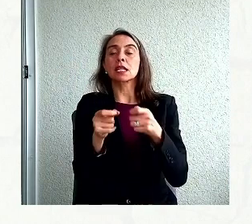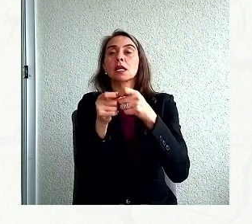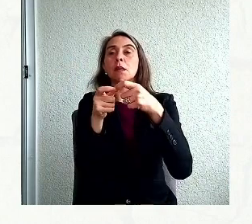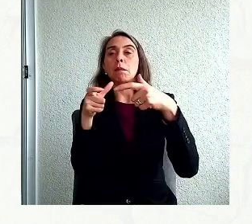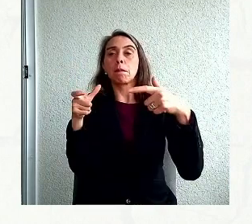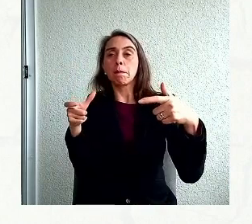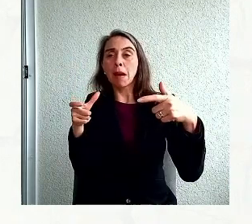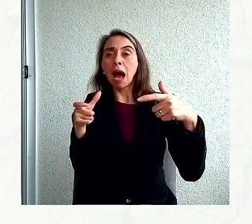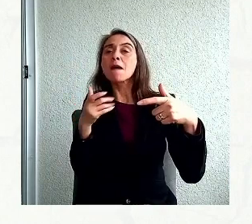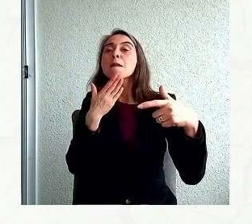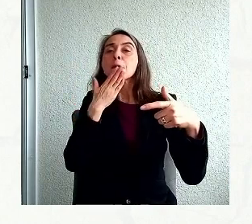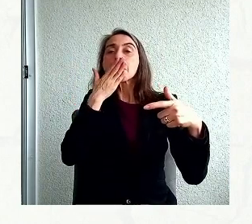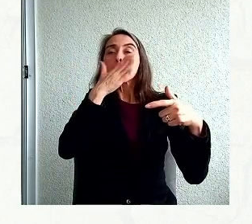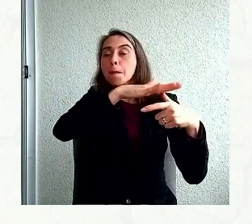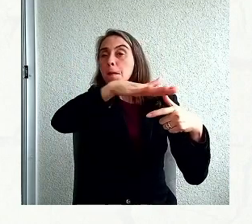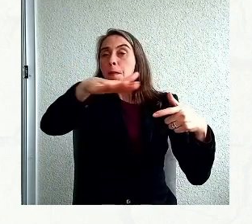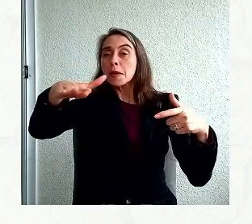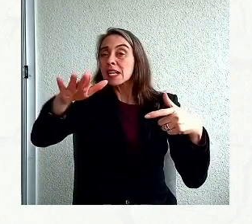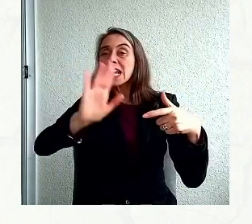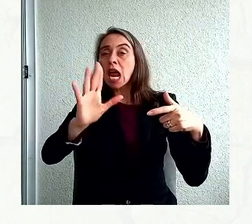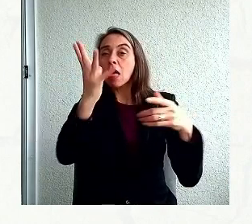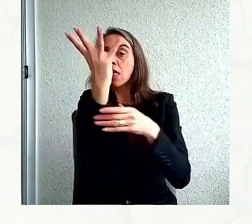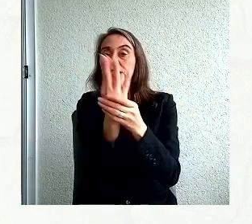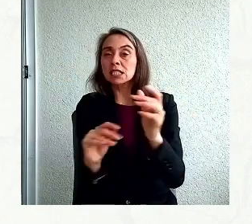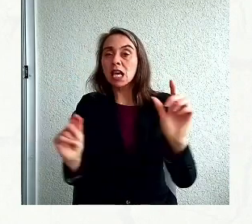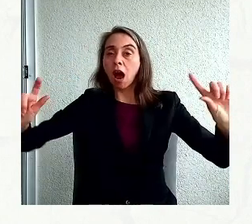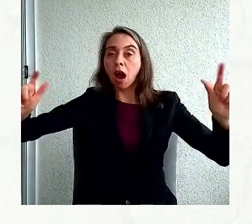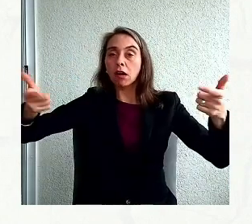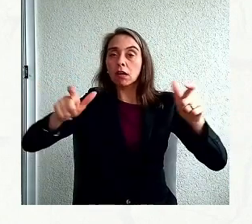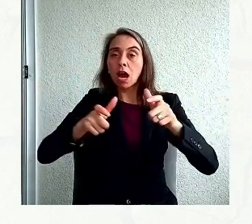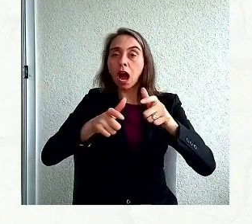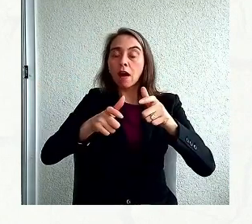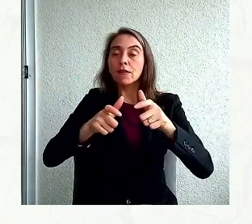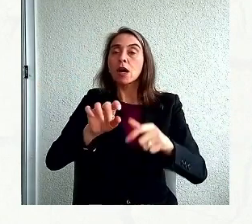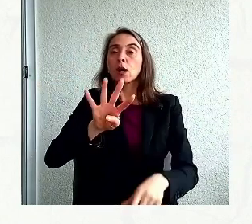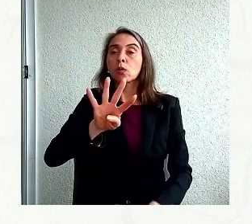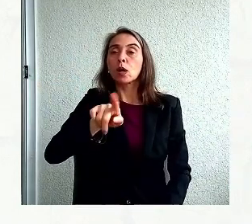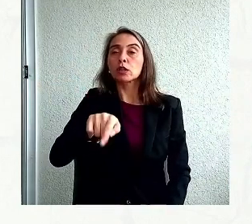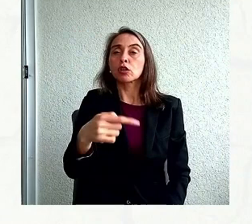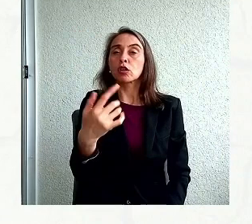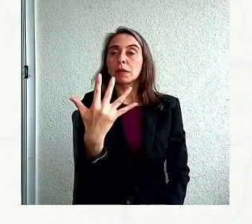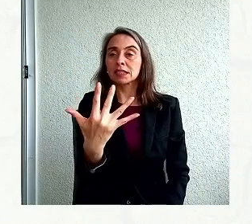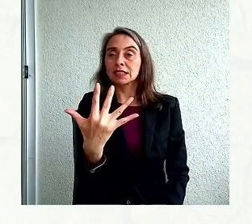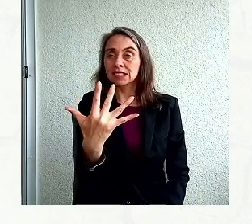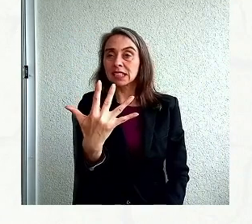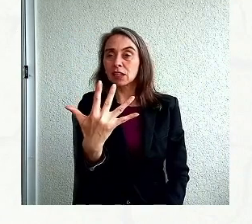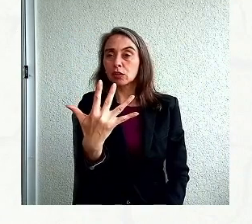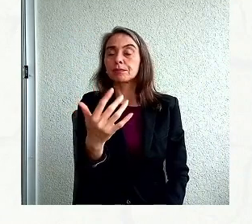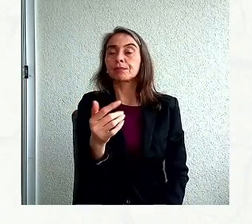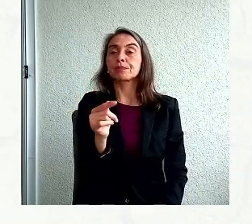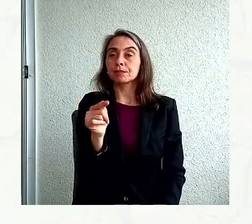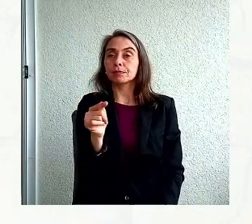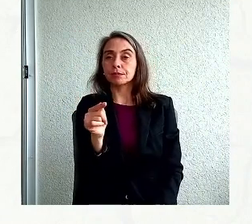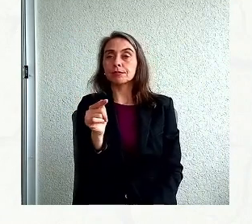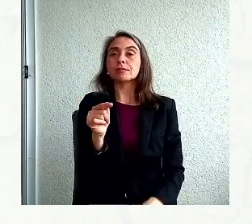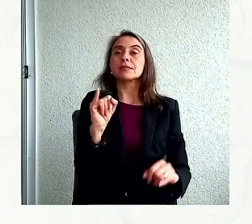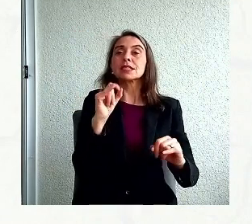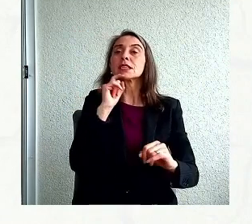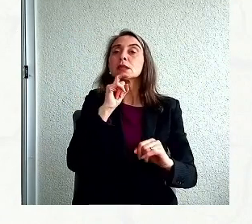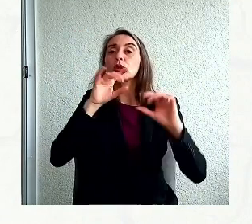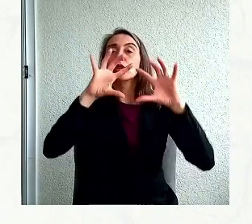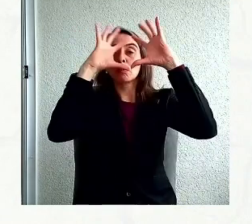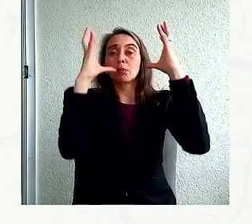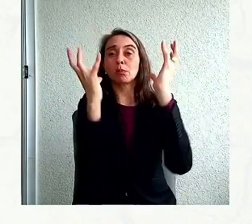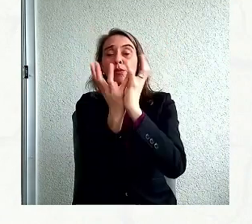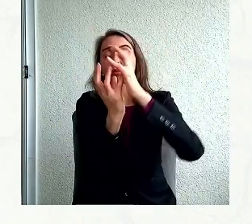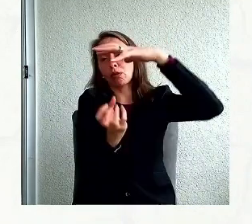de 4,5, que es el escenario donde las emisiones de carbono alcanzan casi los 700 ppm.